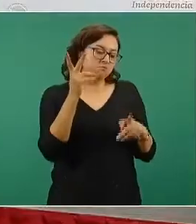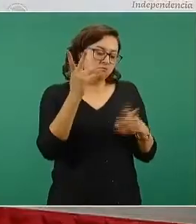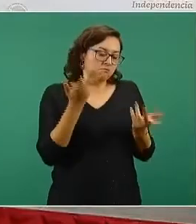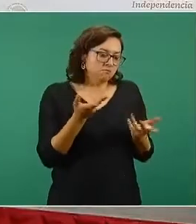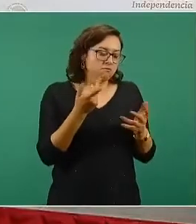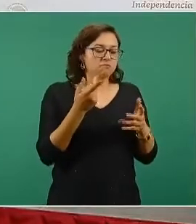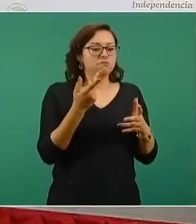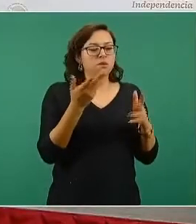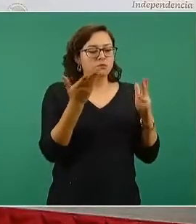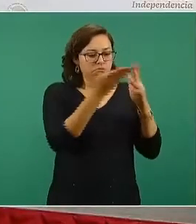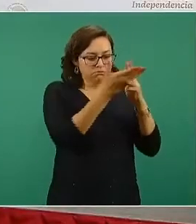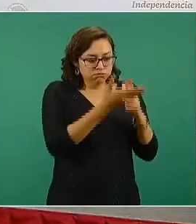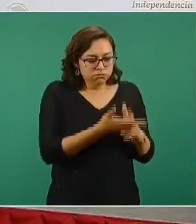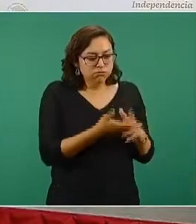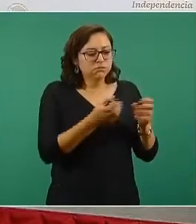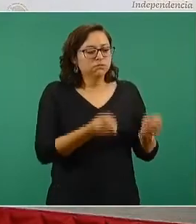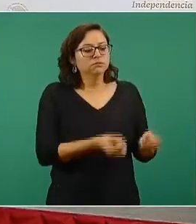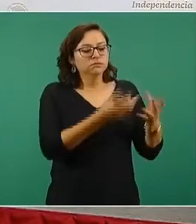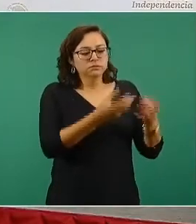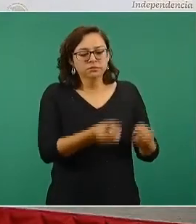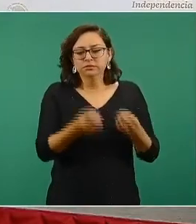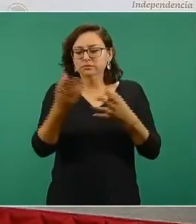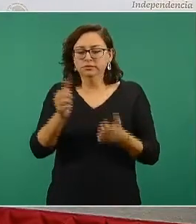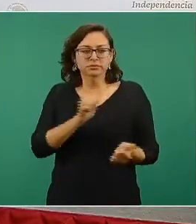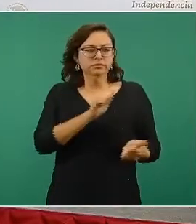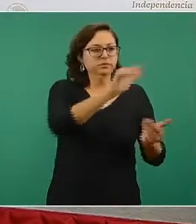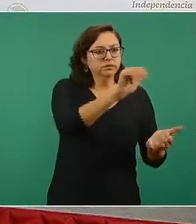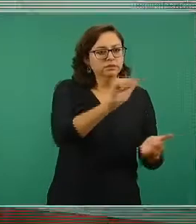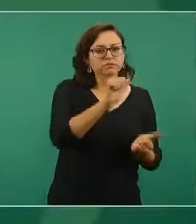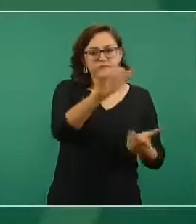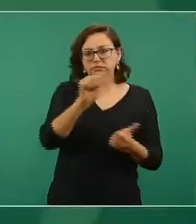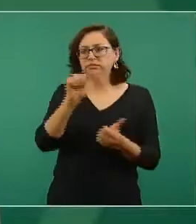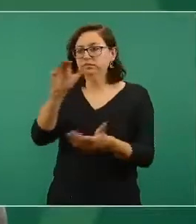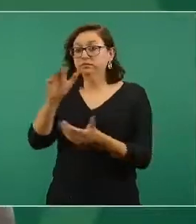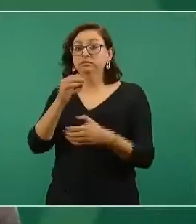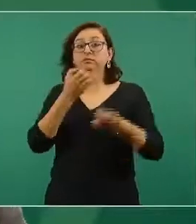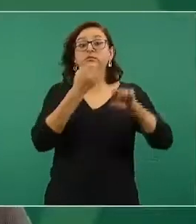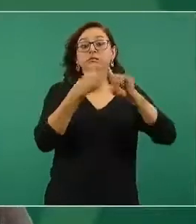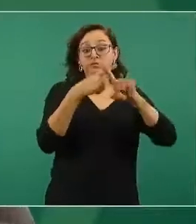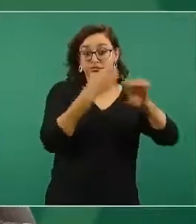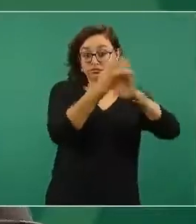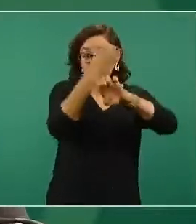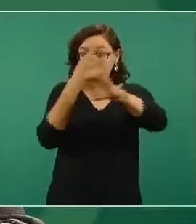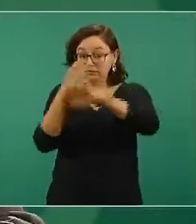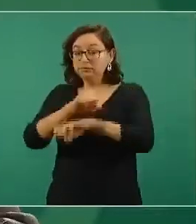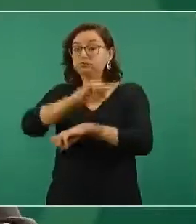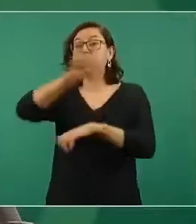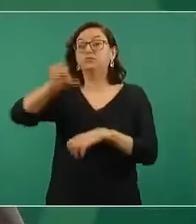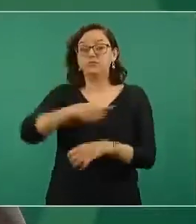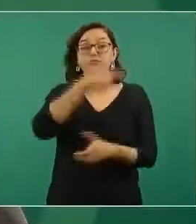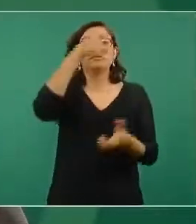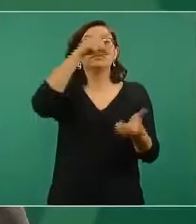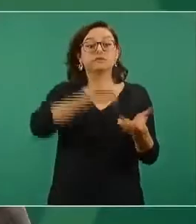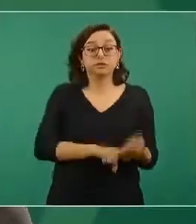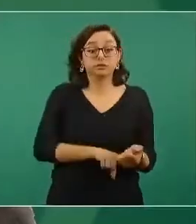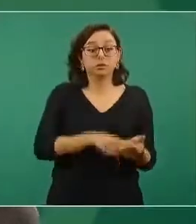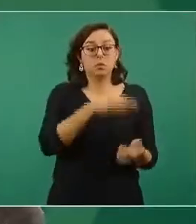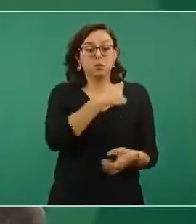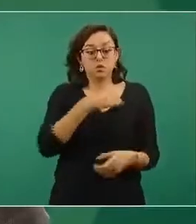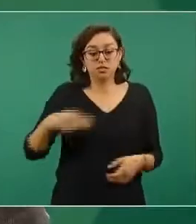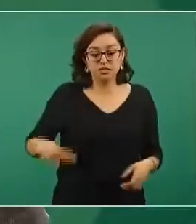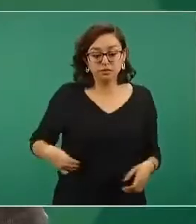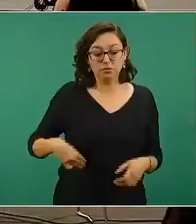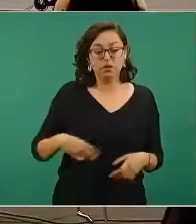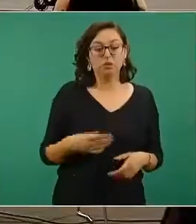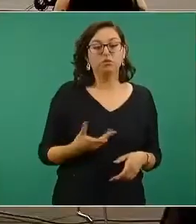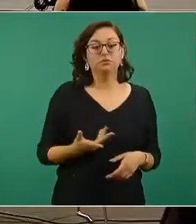a la entidad federativa, se va identificando estos municipios que se puedan cubrir al 100%.